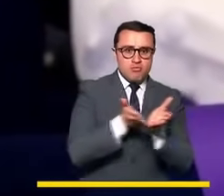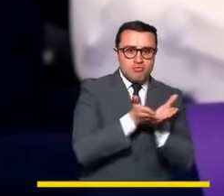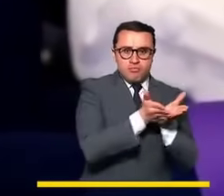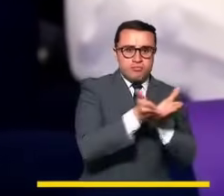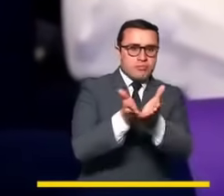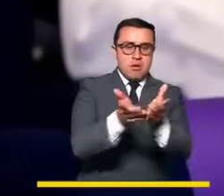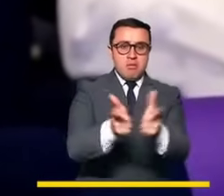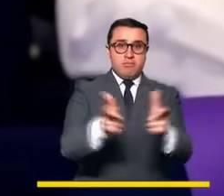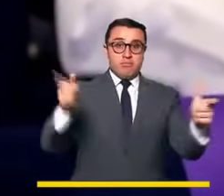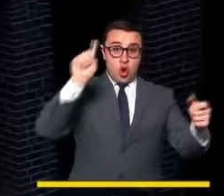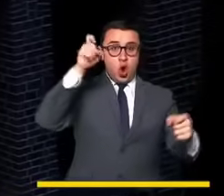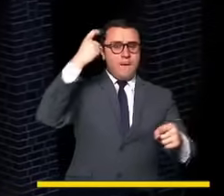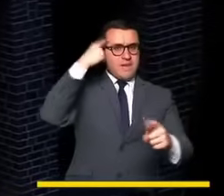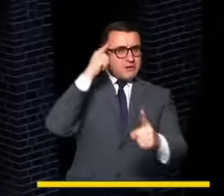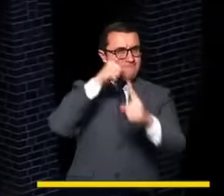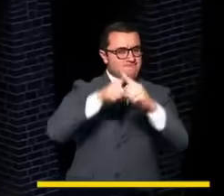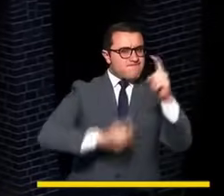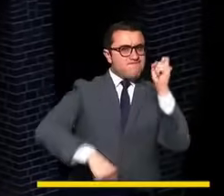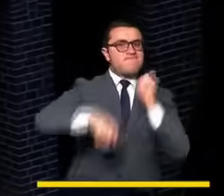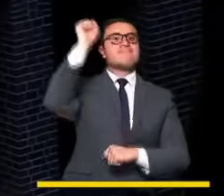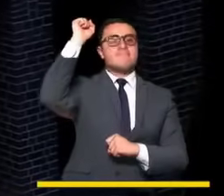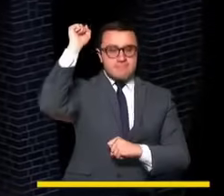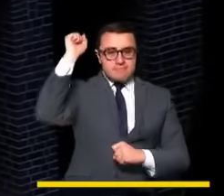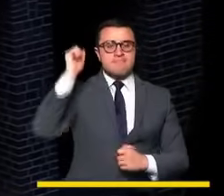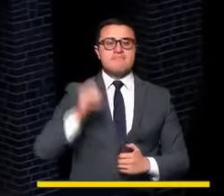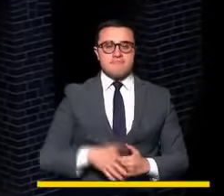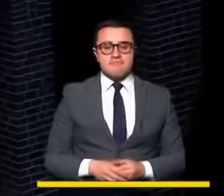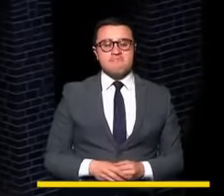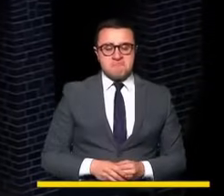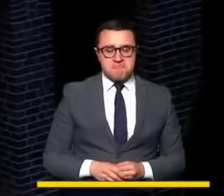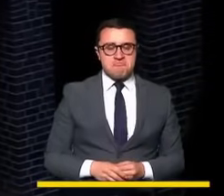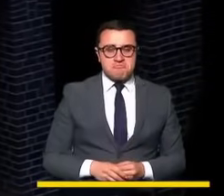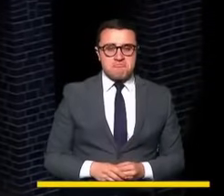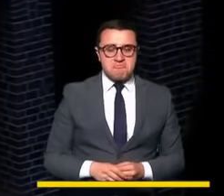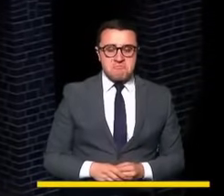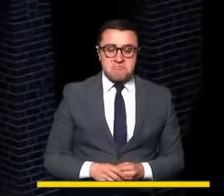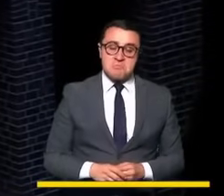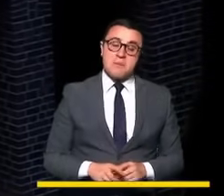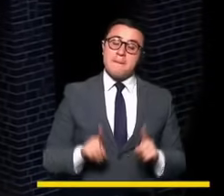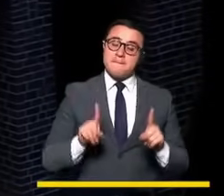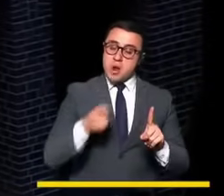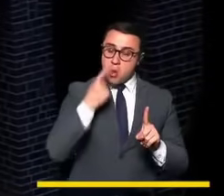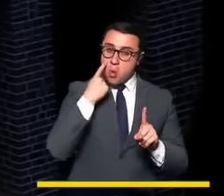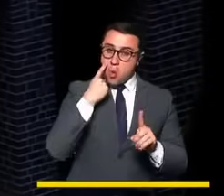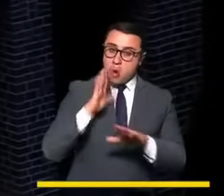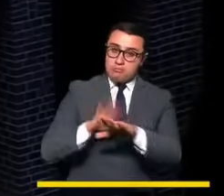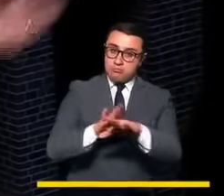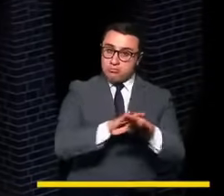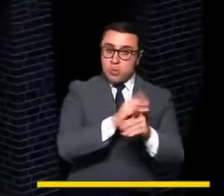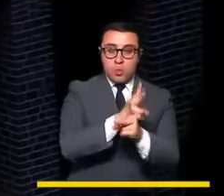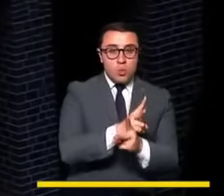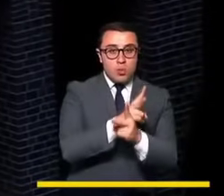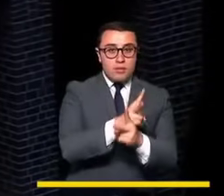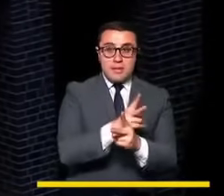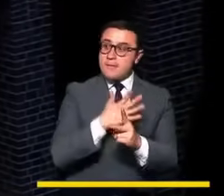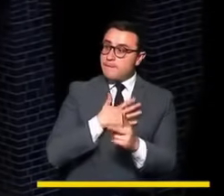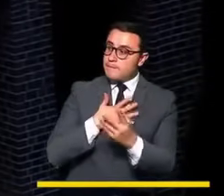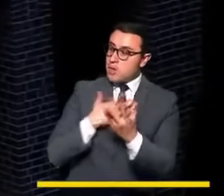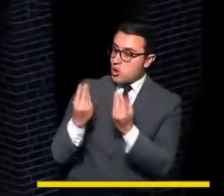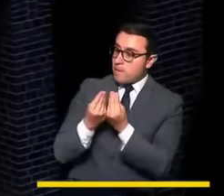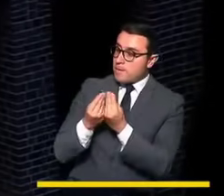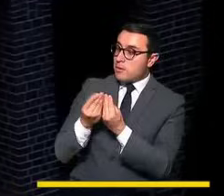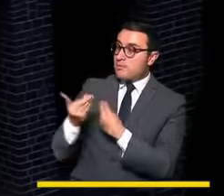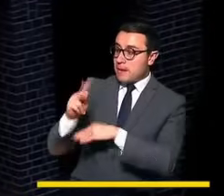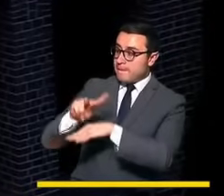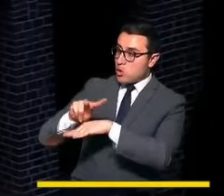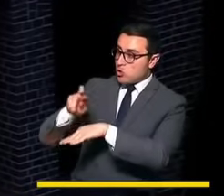podríamos decir del gobierno. Es un éxito, pero cuidado. Y esto aquí para mi compañero de Puerto Rico.